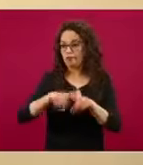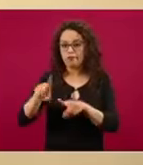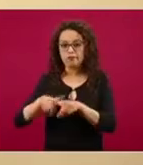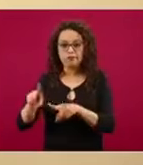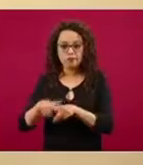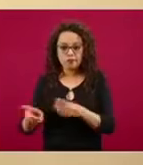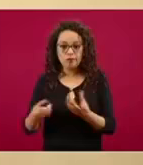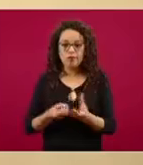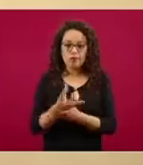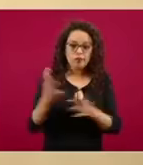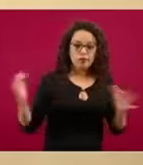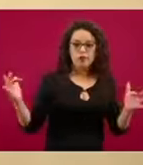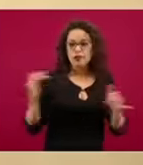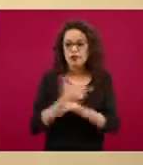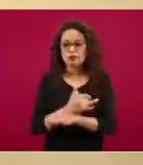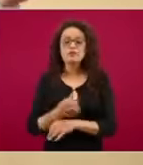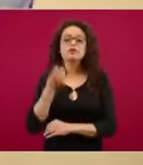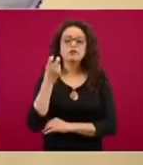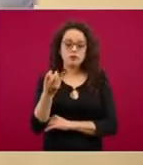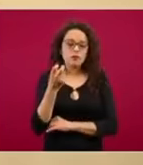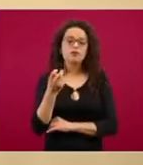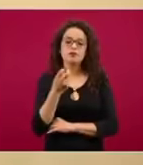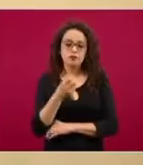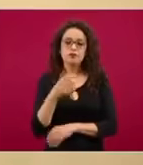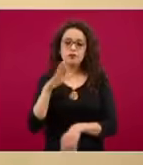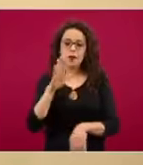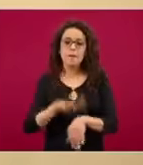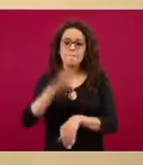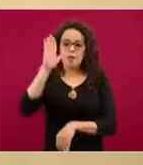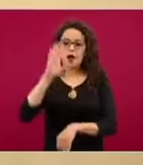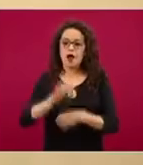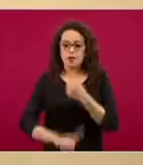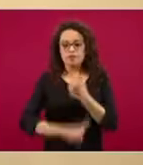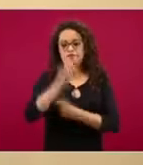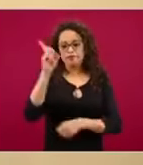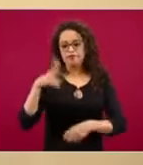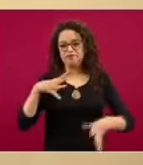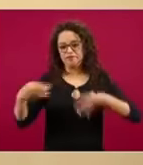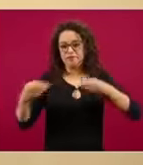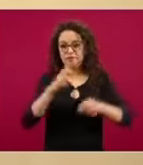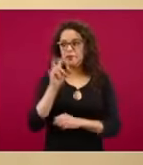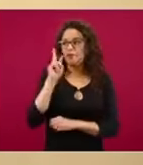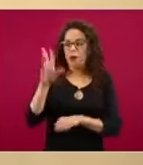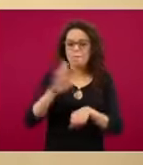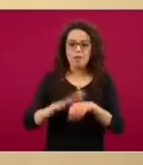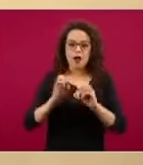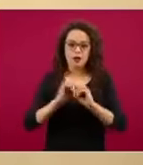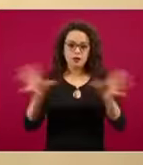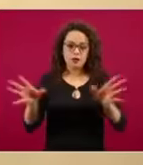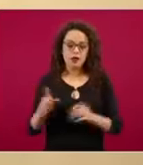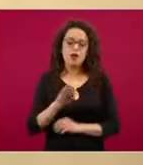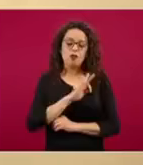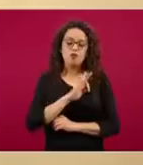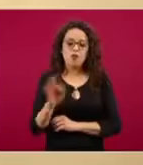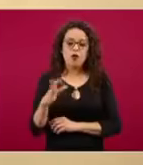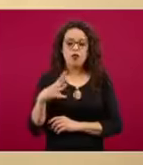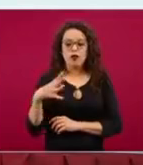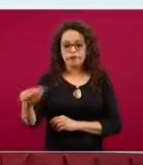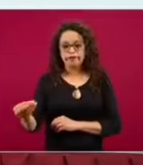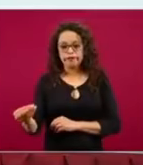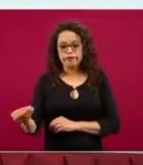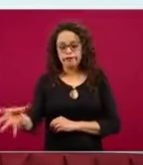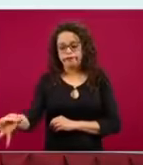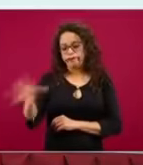esto lógicamente incrementa el riesgo, y lo vemos aquí ya en su expresión, de contagiarse y poder